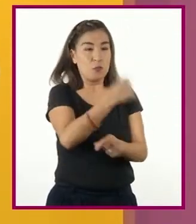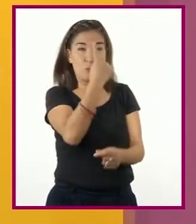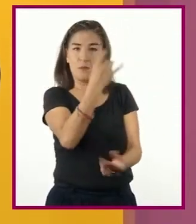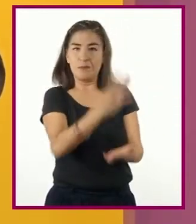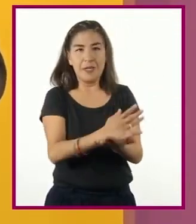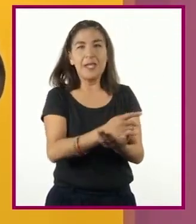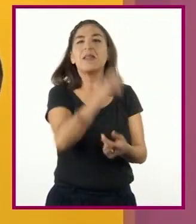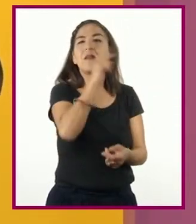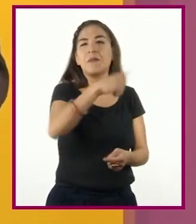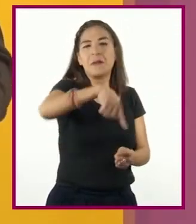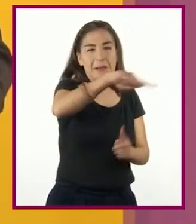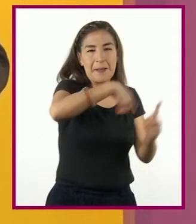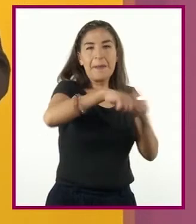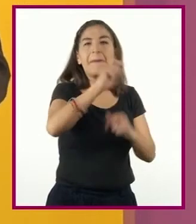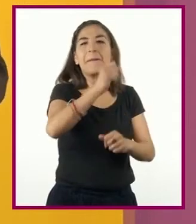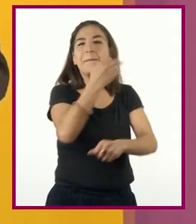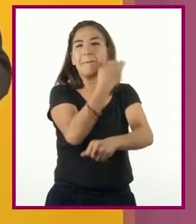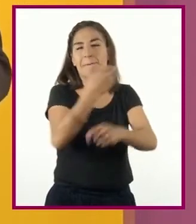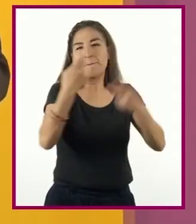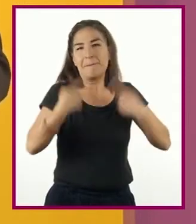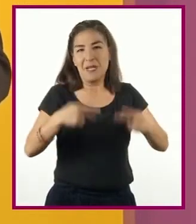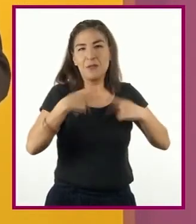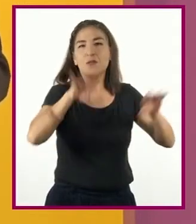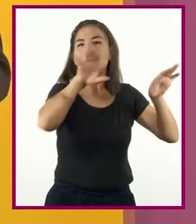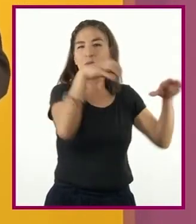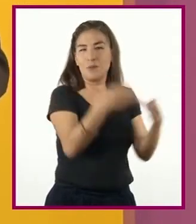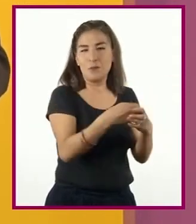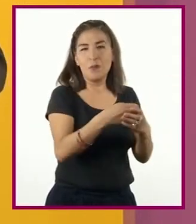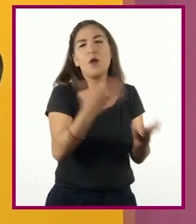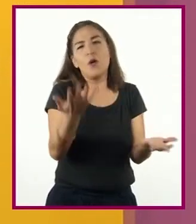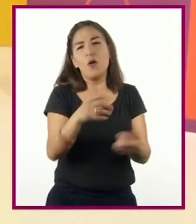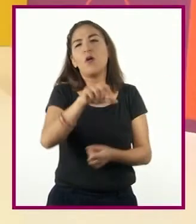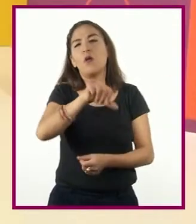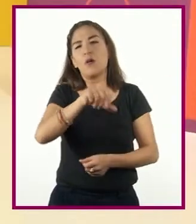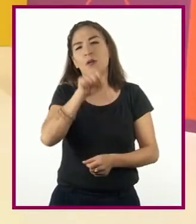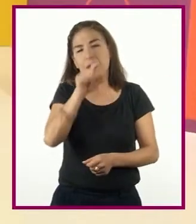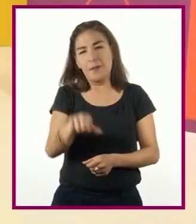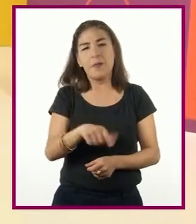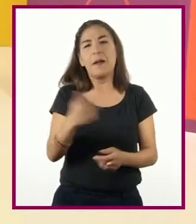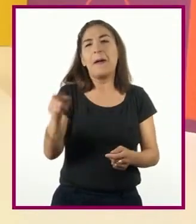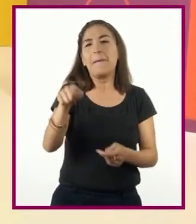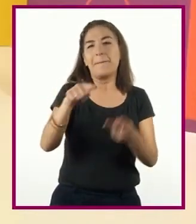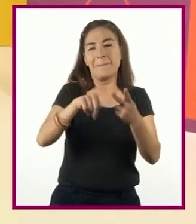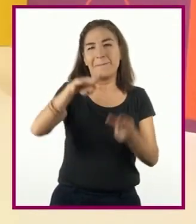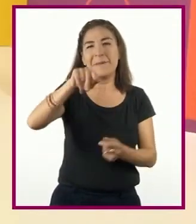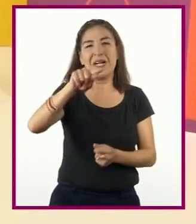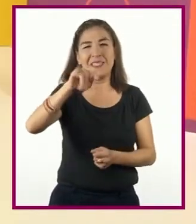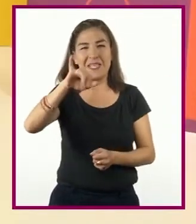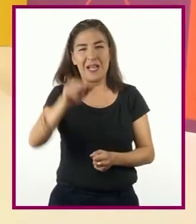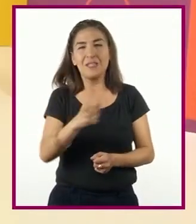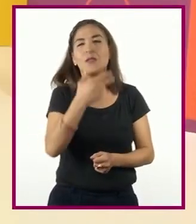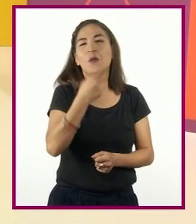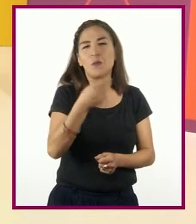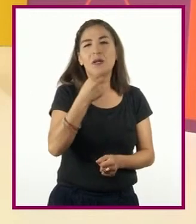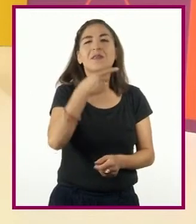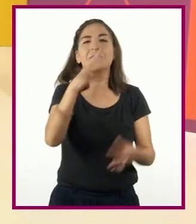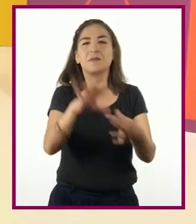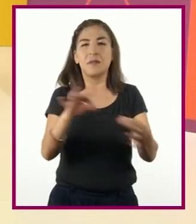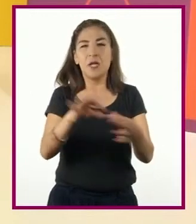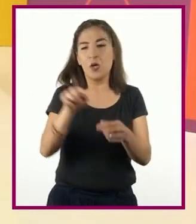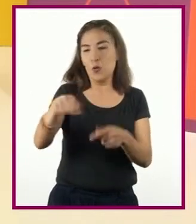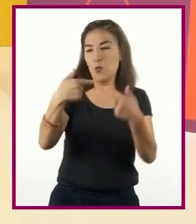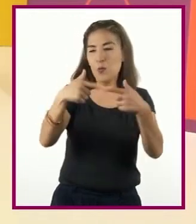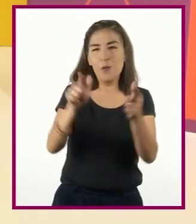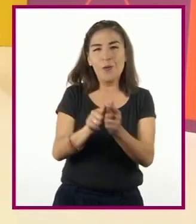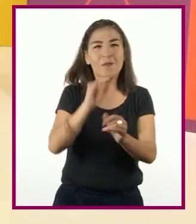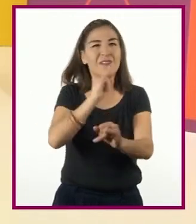ella, sino para las personas de su comunidad. O bien, cuando Matías dice que forma parte de un grupo virtual